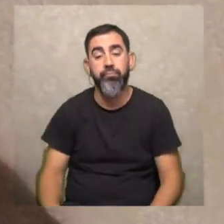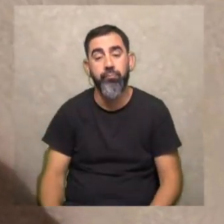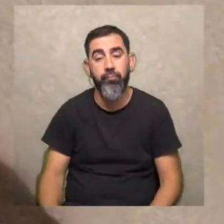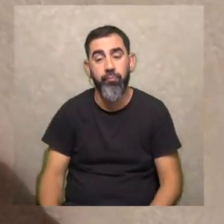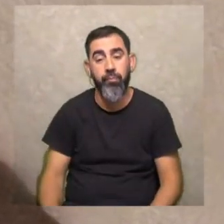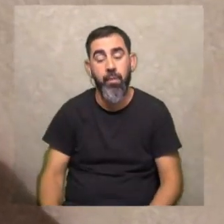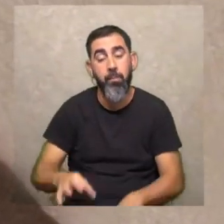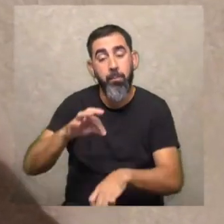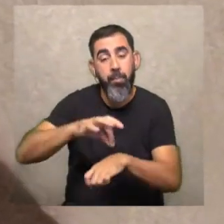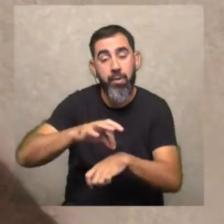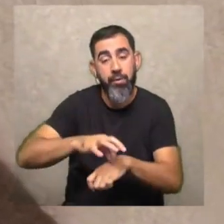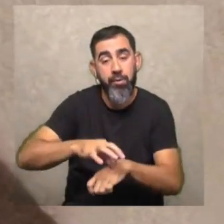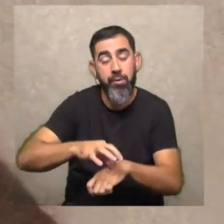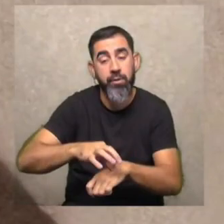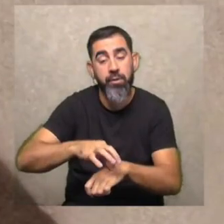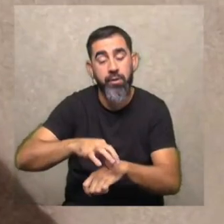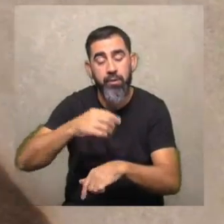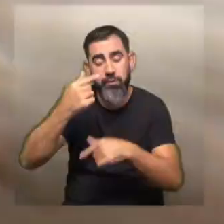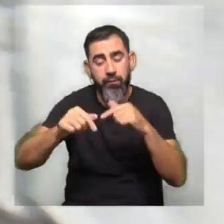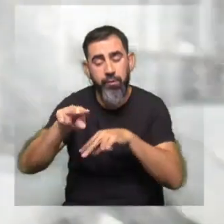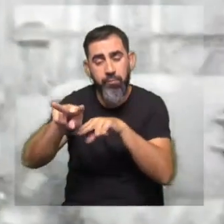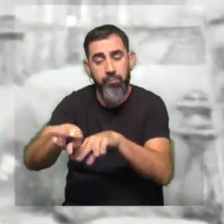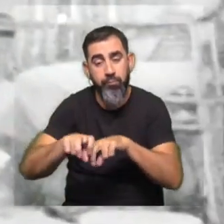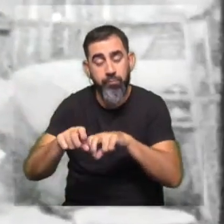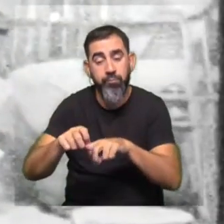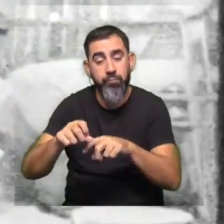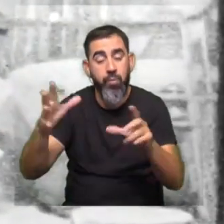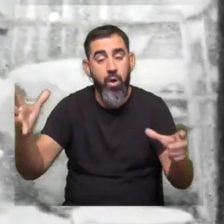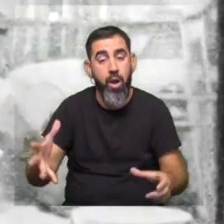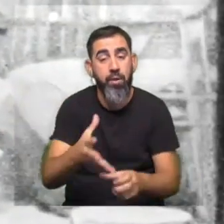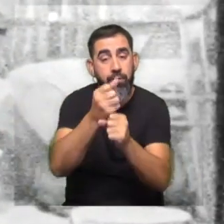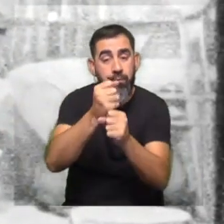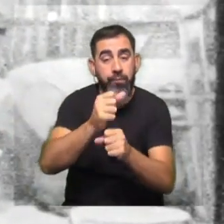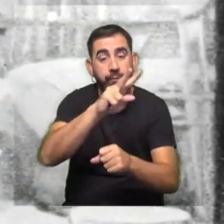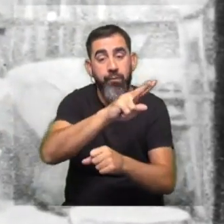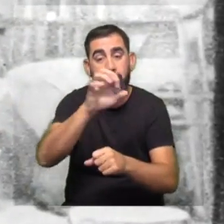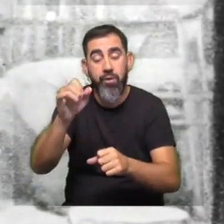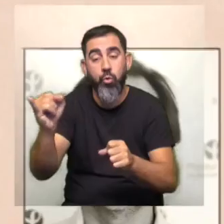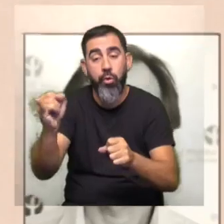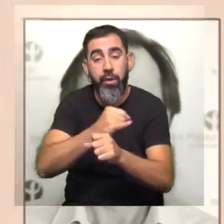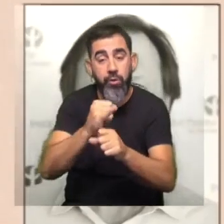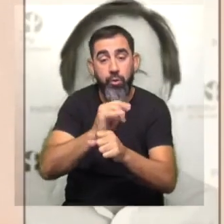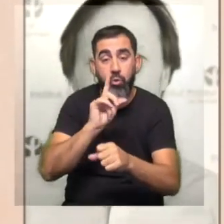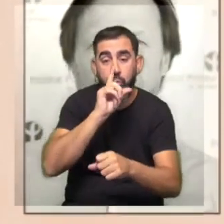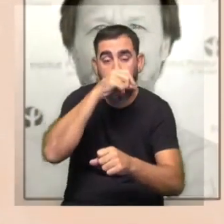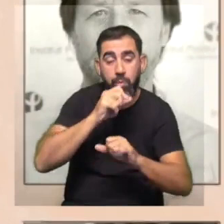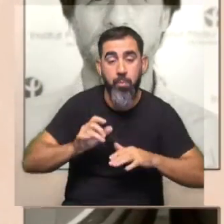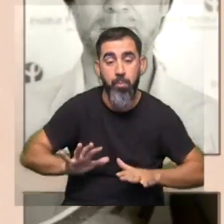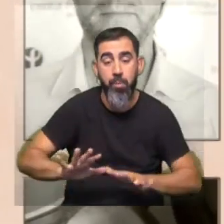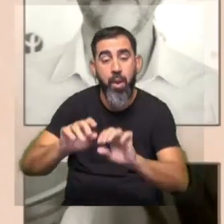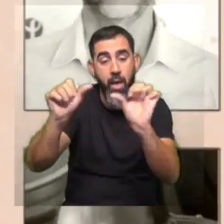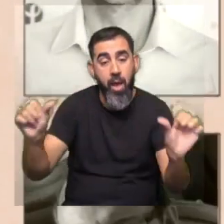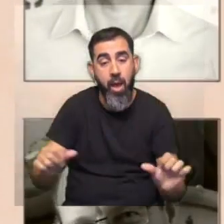la medicina hasta la viticultura. Para celebrar este aniversario, el Institut Pasteur de Montevideo preparó una